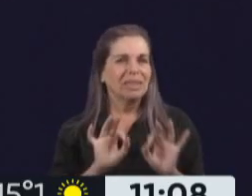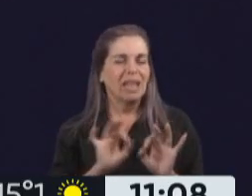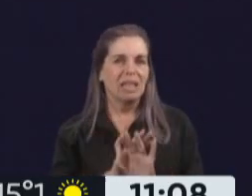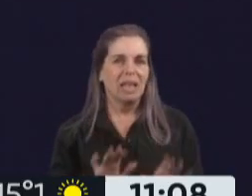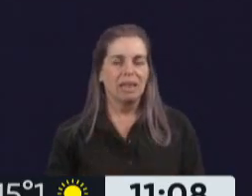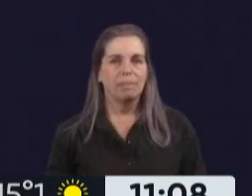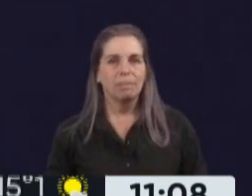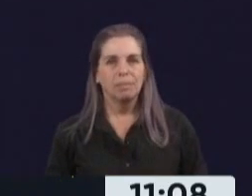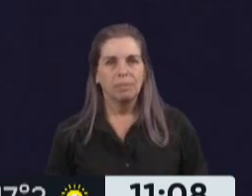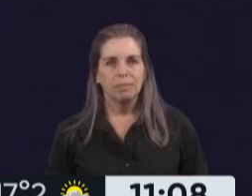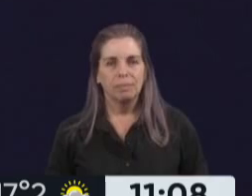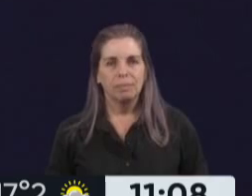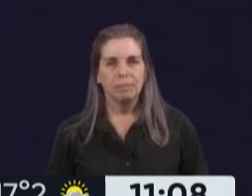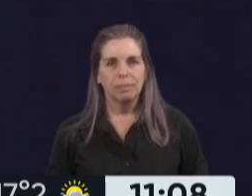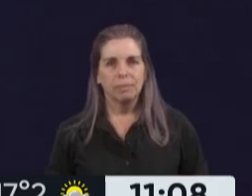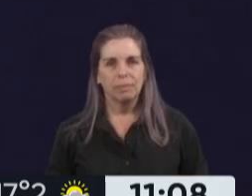definido.